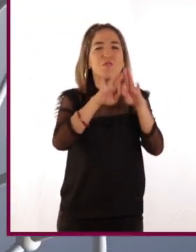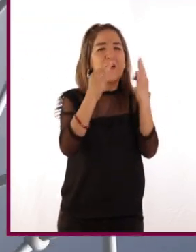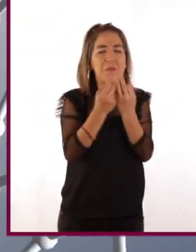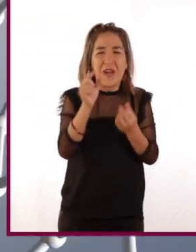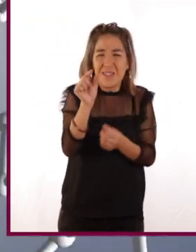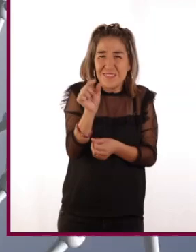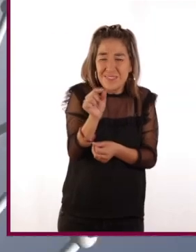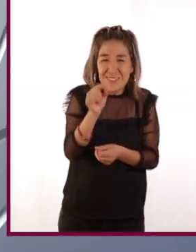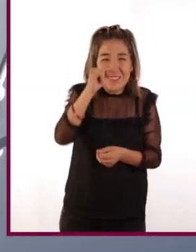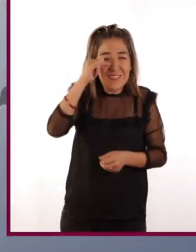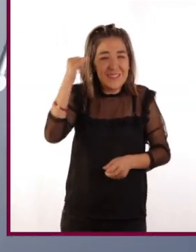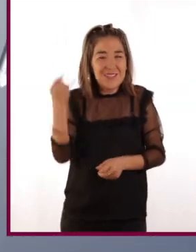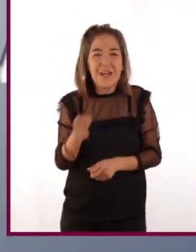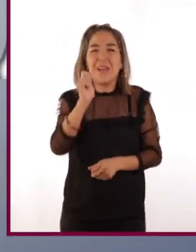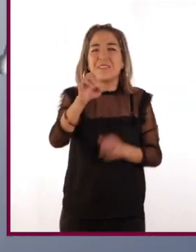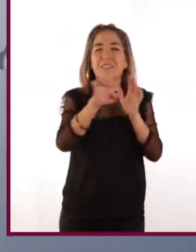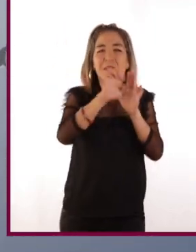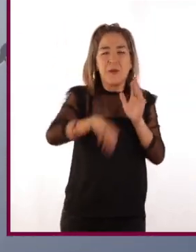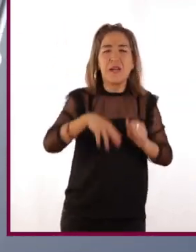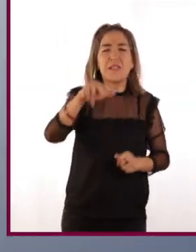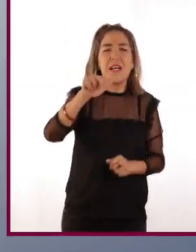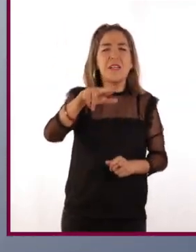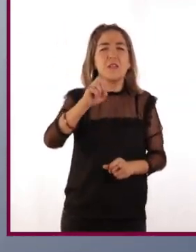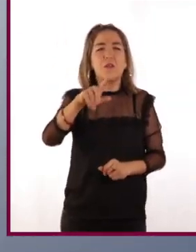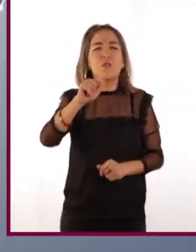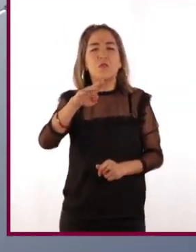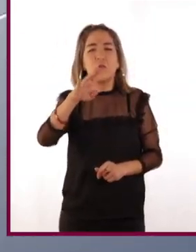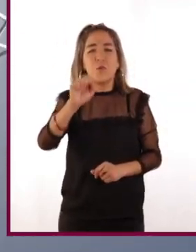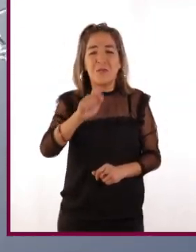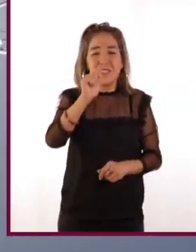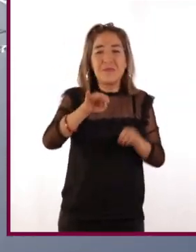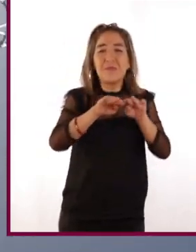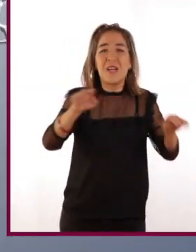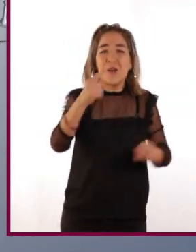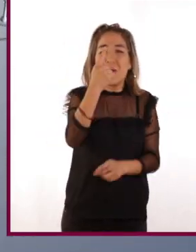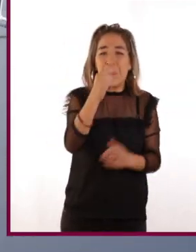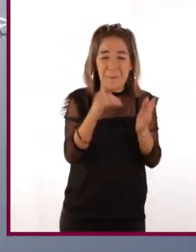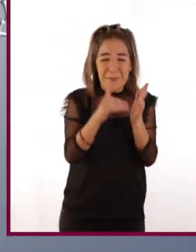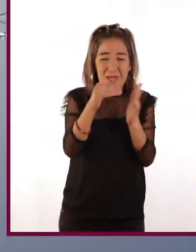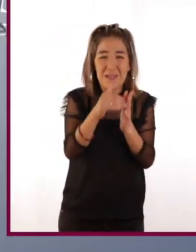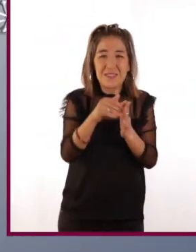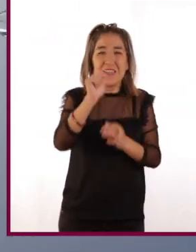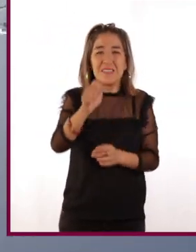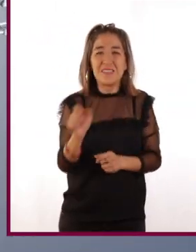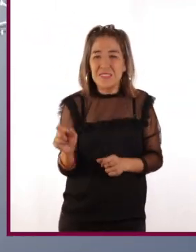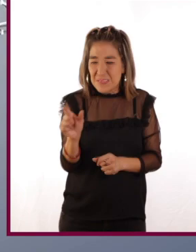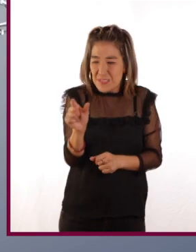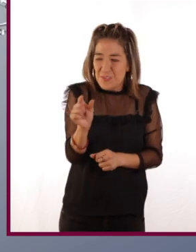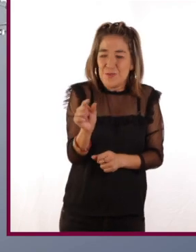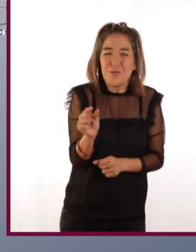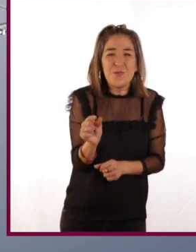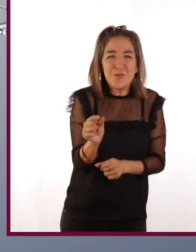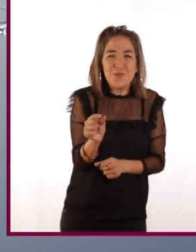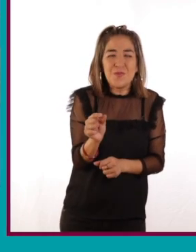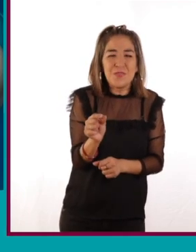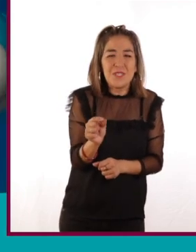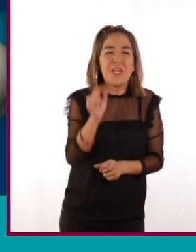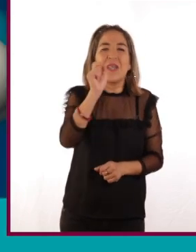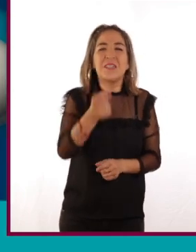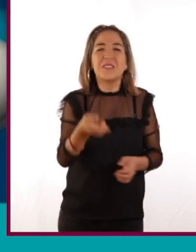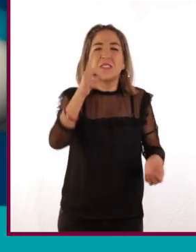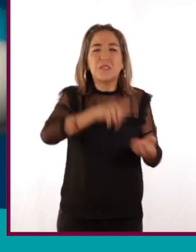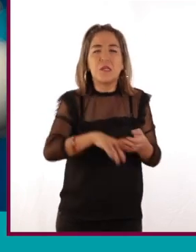son estructuras pequeñísimas. Por ejemplo, los nanotubos tienen diámetros de 1/1000ª parte de 1